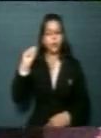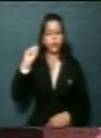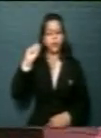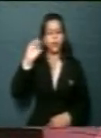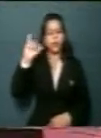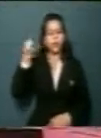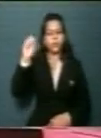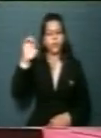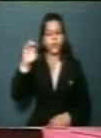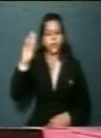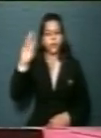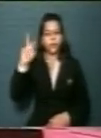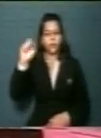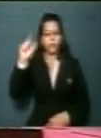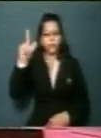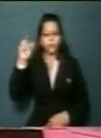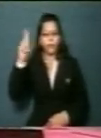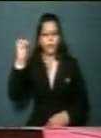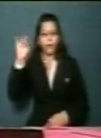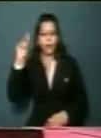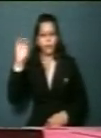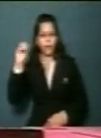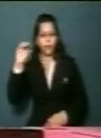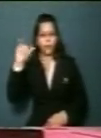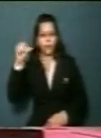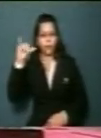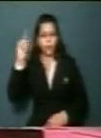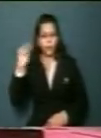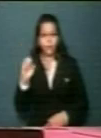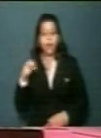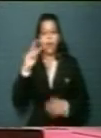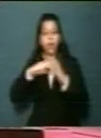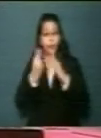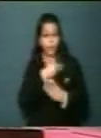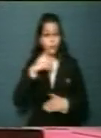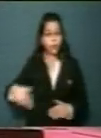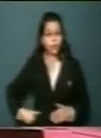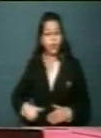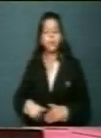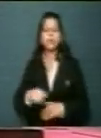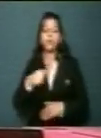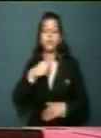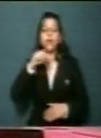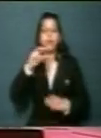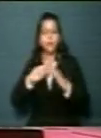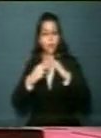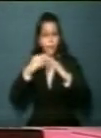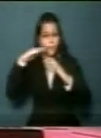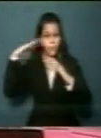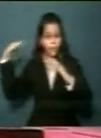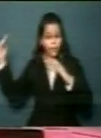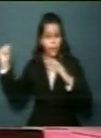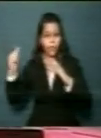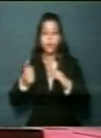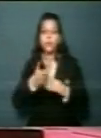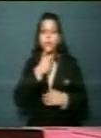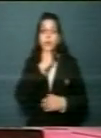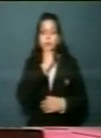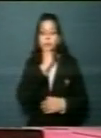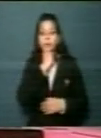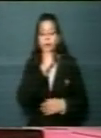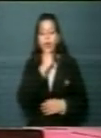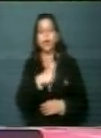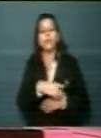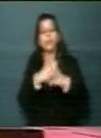señores magistrados. Señor Vicepresidente de la República, profesor Salvador Sánchez Serén,